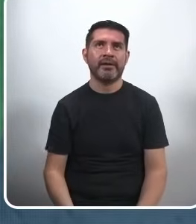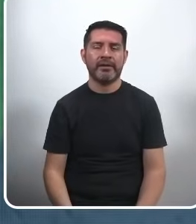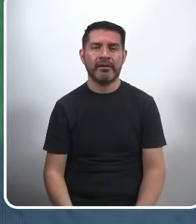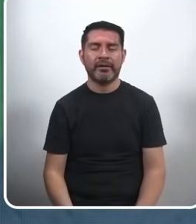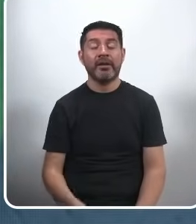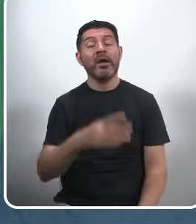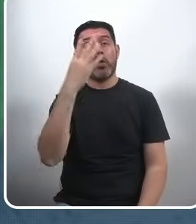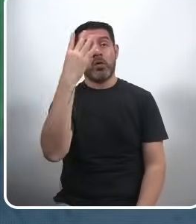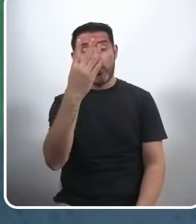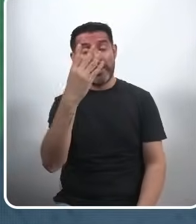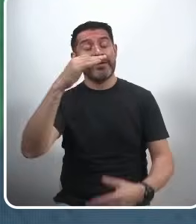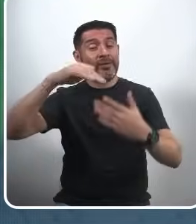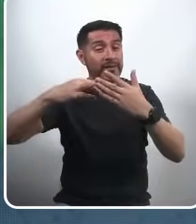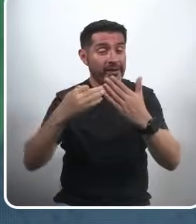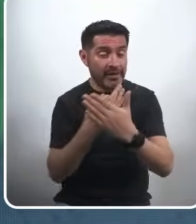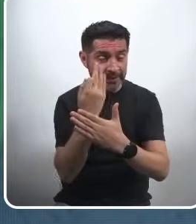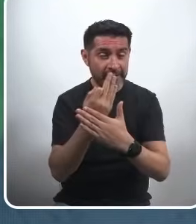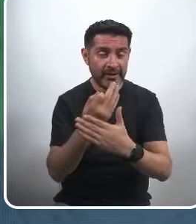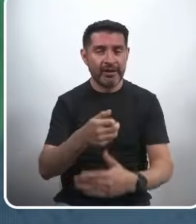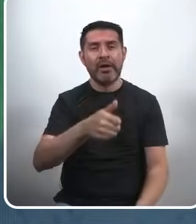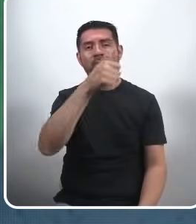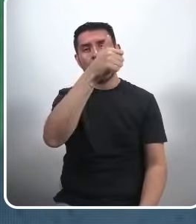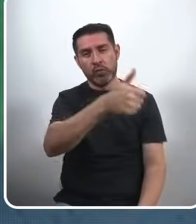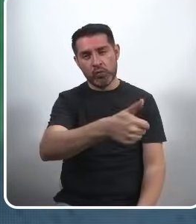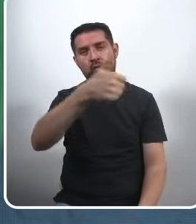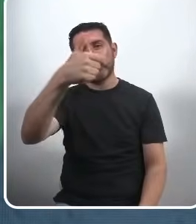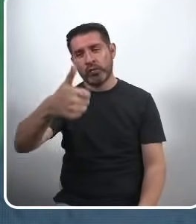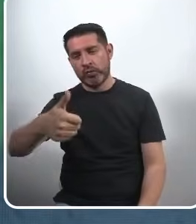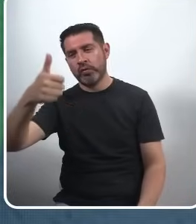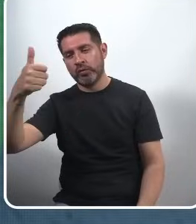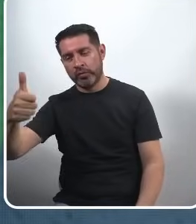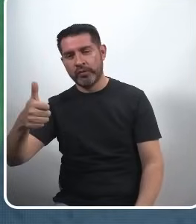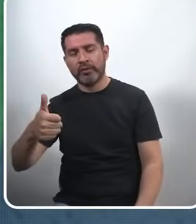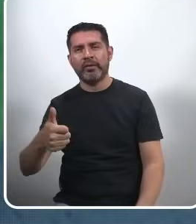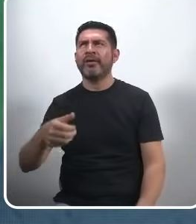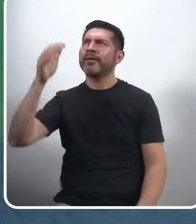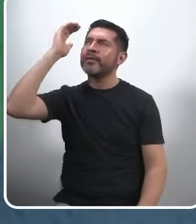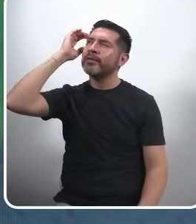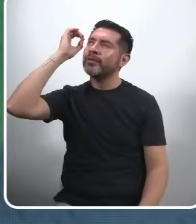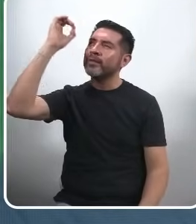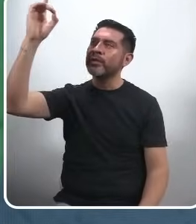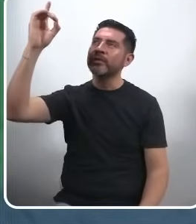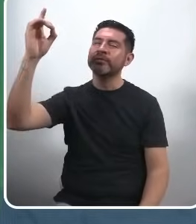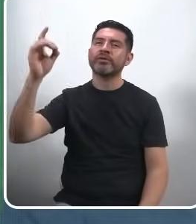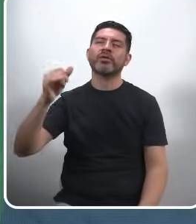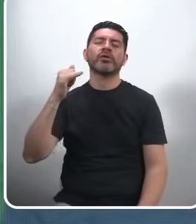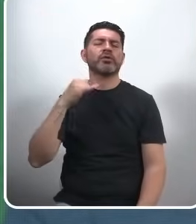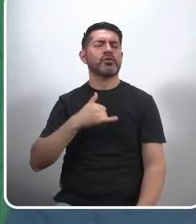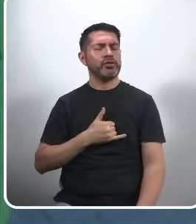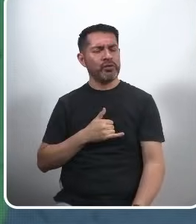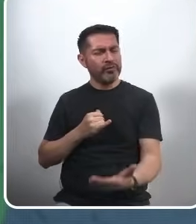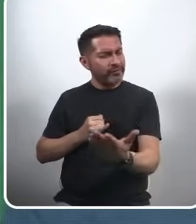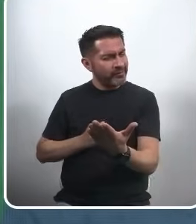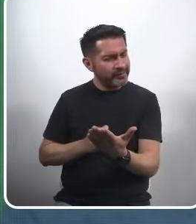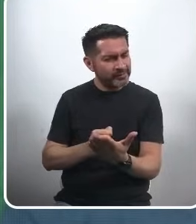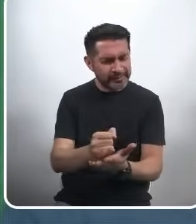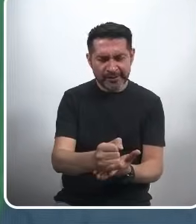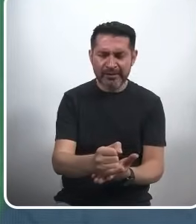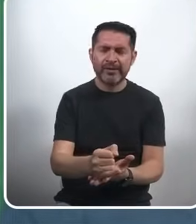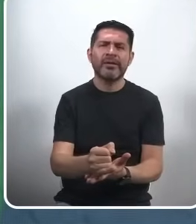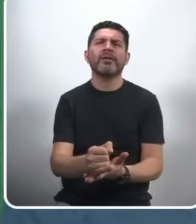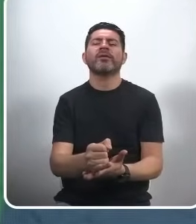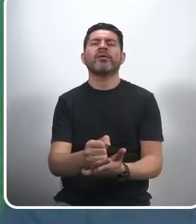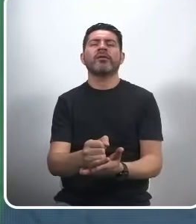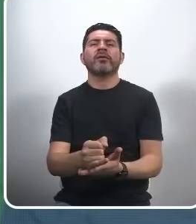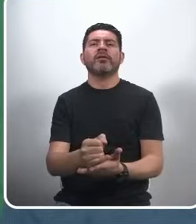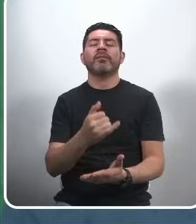4:00 de la mañana. Empecé uno por uno. Señor, decido perdonarlo. Suelto esa ofensa. Te pido que